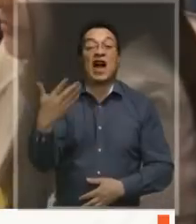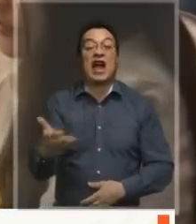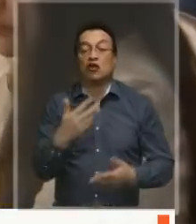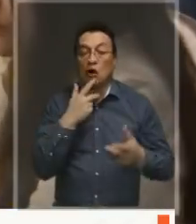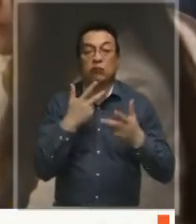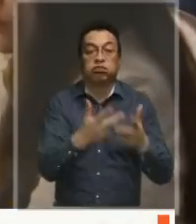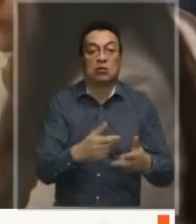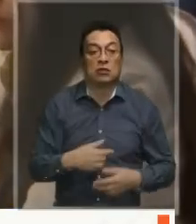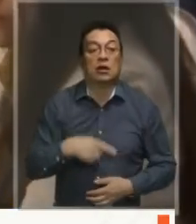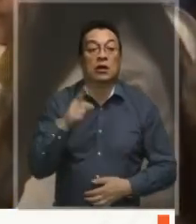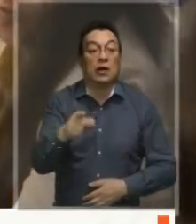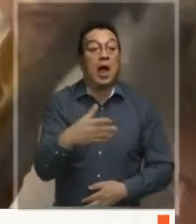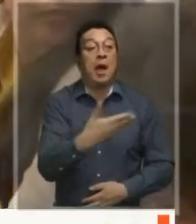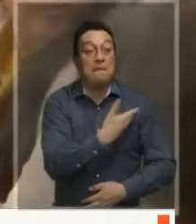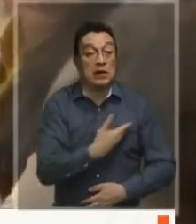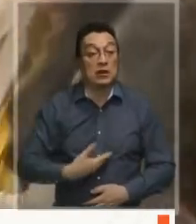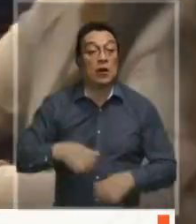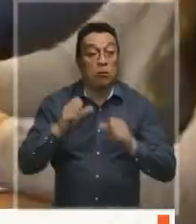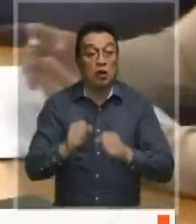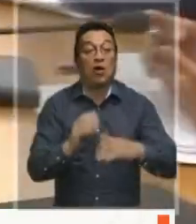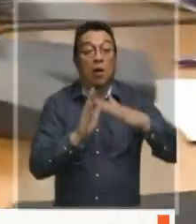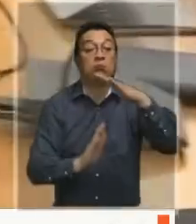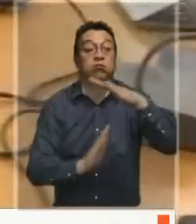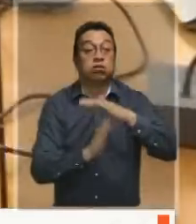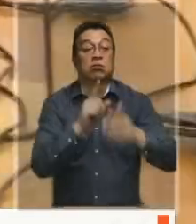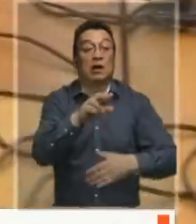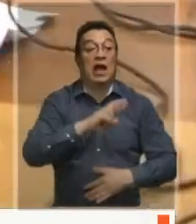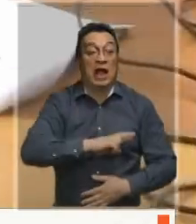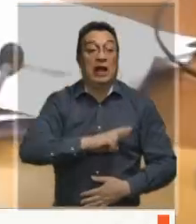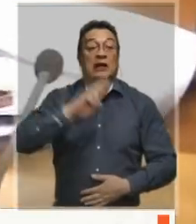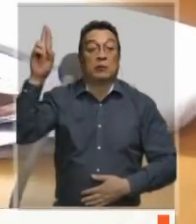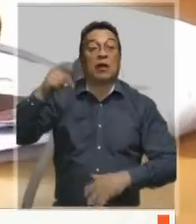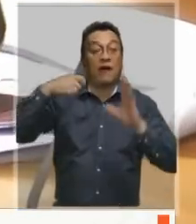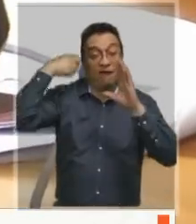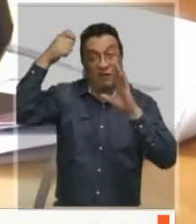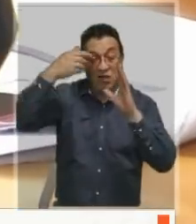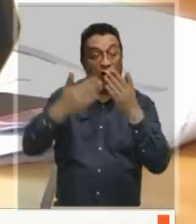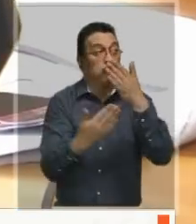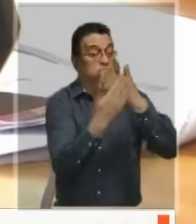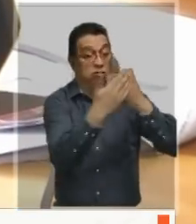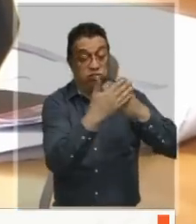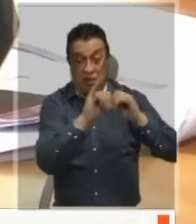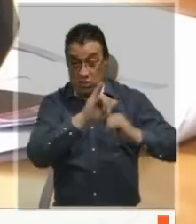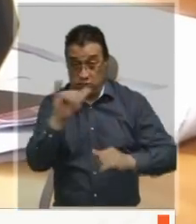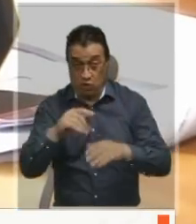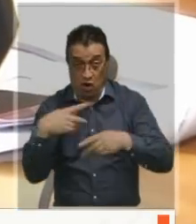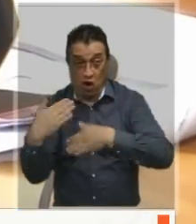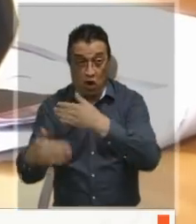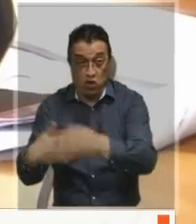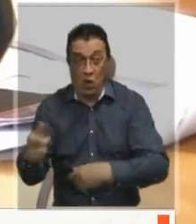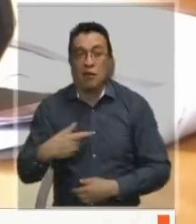ofensiva. Presidenta, puede dar una pausa para que el republicano suba sus videos y podemos continuar. Gracias.